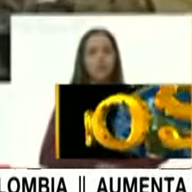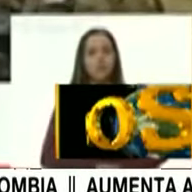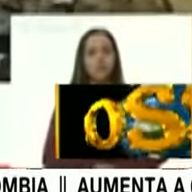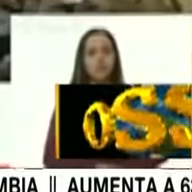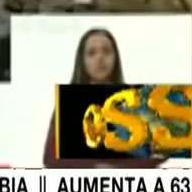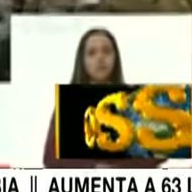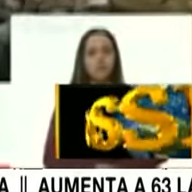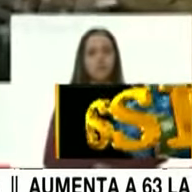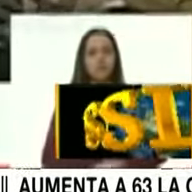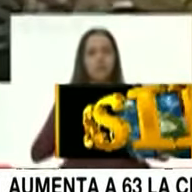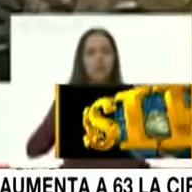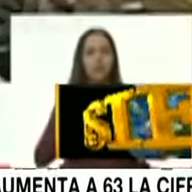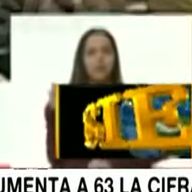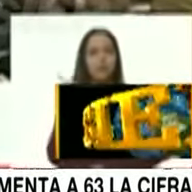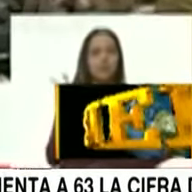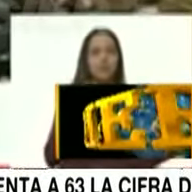y que Venezuela,